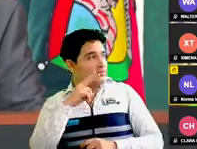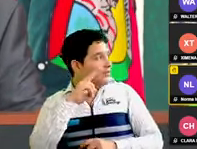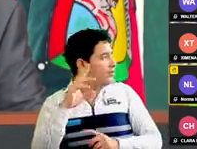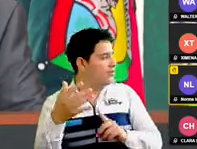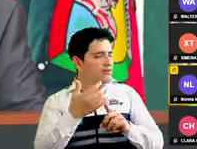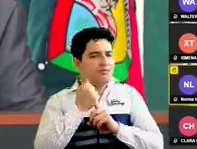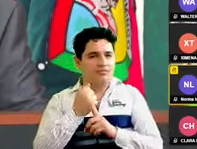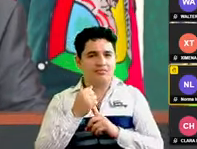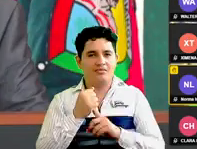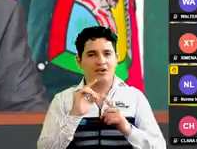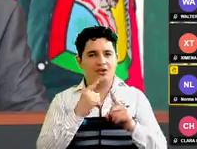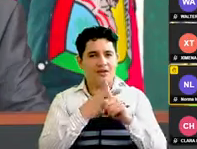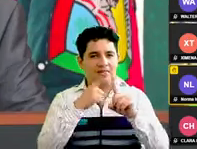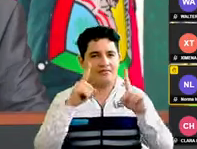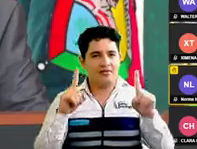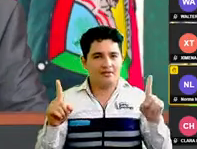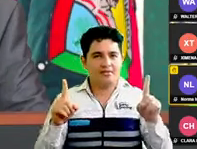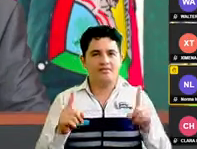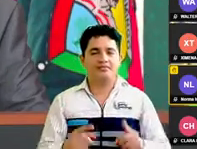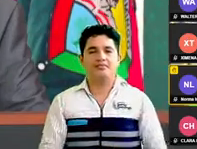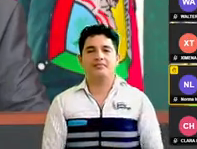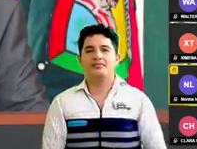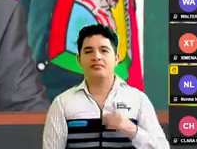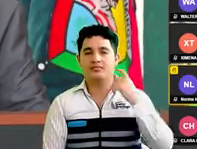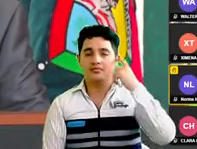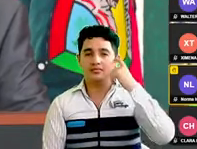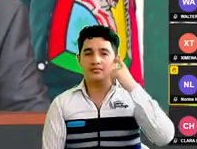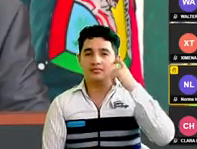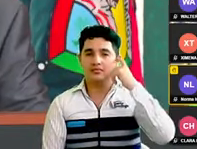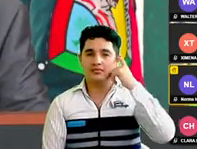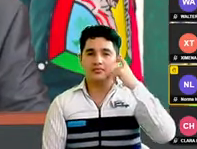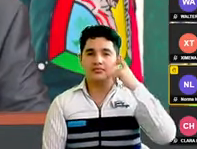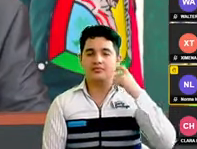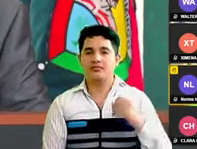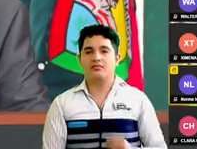gran ventaja, pues, de poder estar